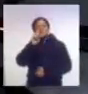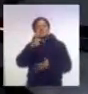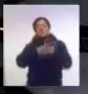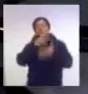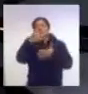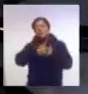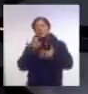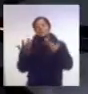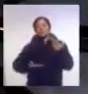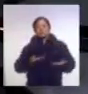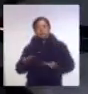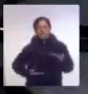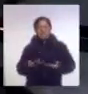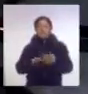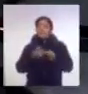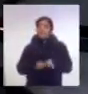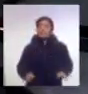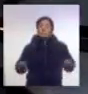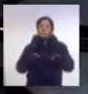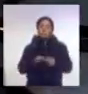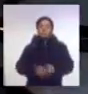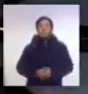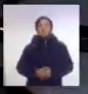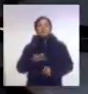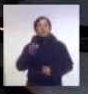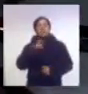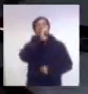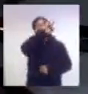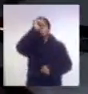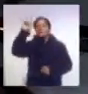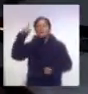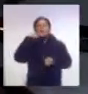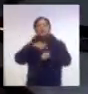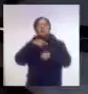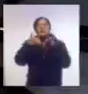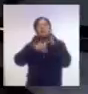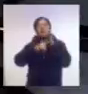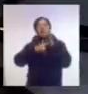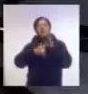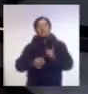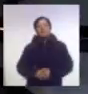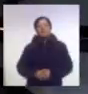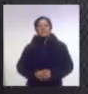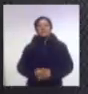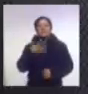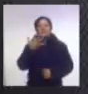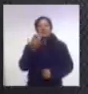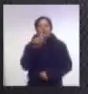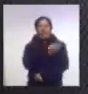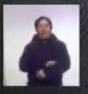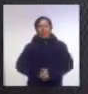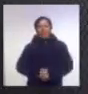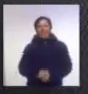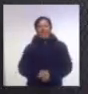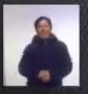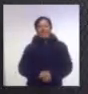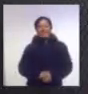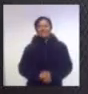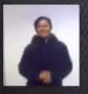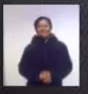danza. Eso es muy importante. Ah, bien. ¿Esa exposición a qué hora va a ser y dónde se va a realizar? Es a las 5 de la tarde. Esto es